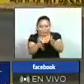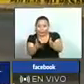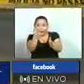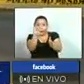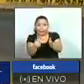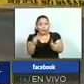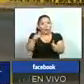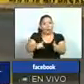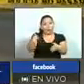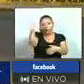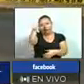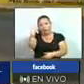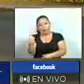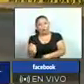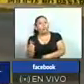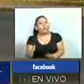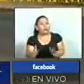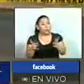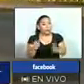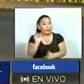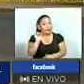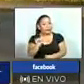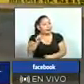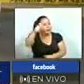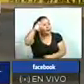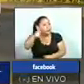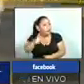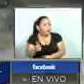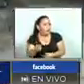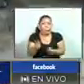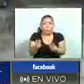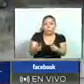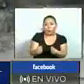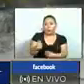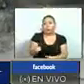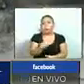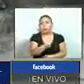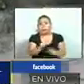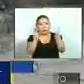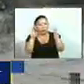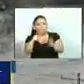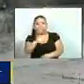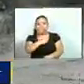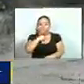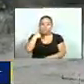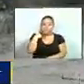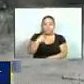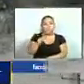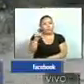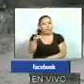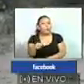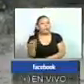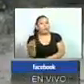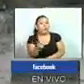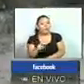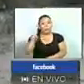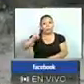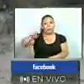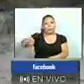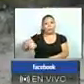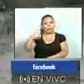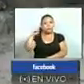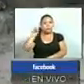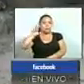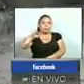Este mes de agosto es catalogado como uno de los meses con menos hechos violentos y a la fecha se contabilizan 1.030